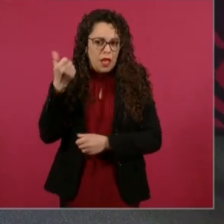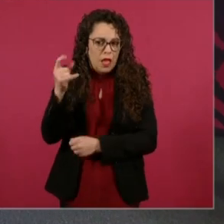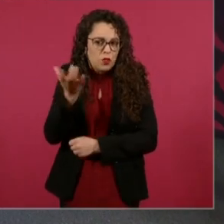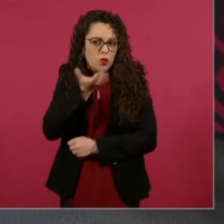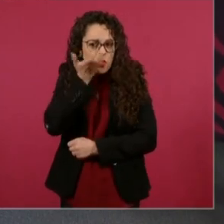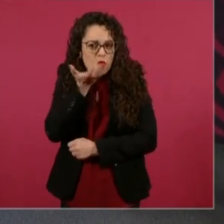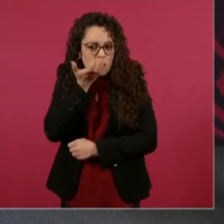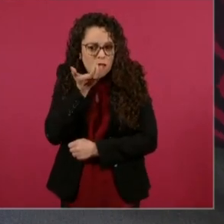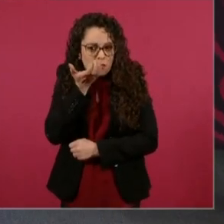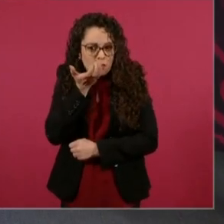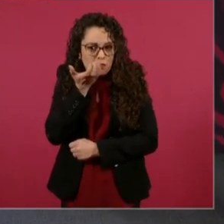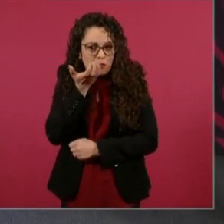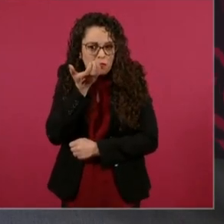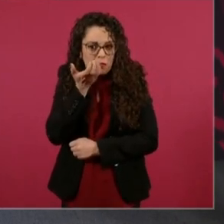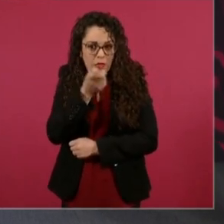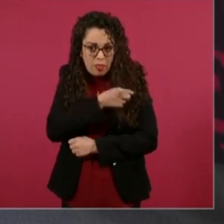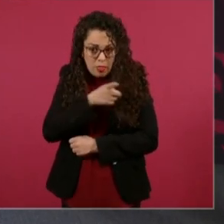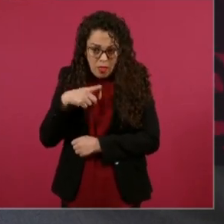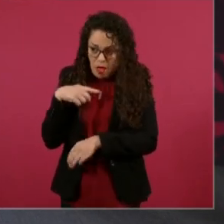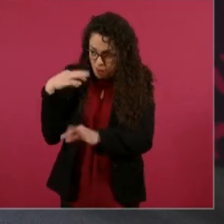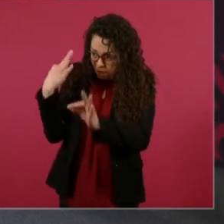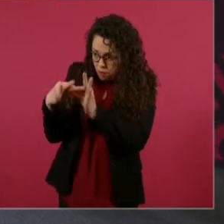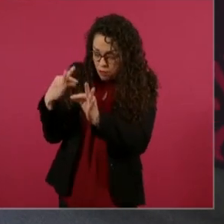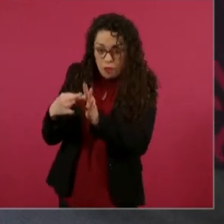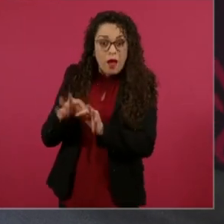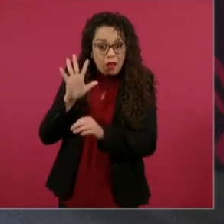no lo hacemos en tiempo,